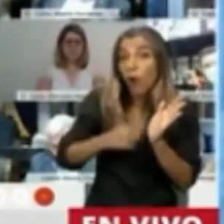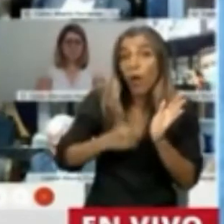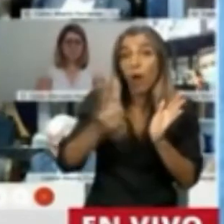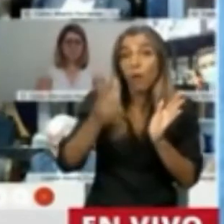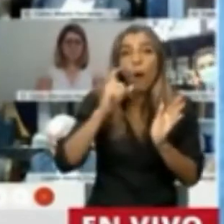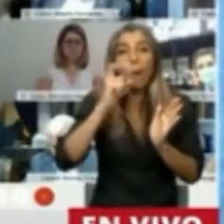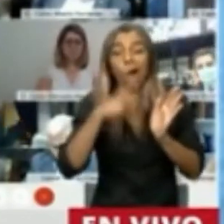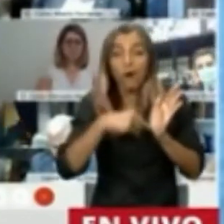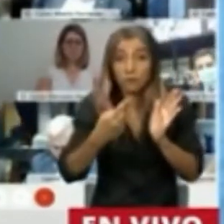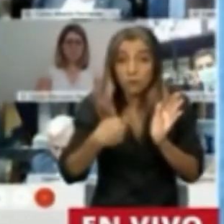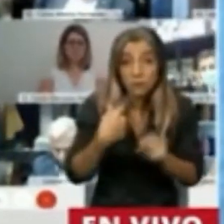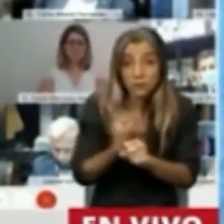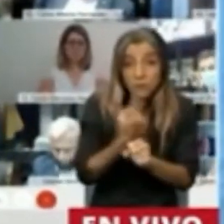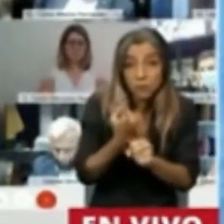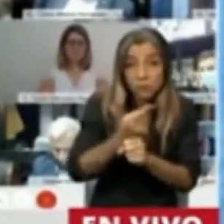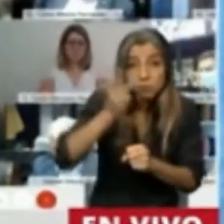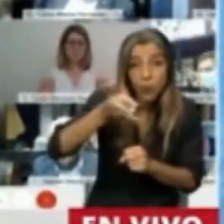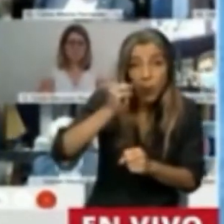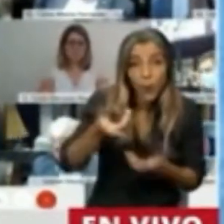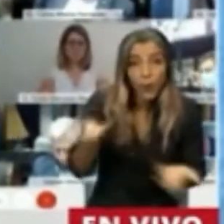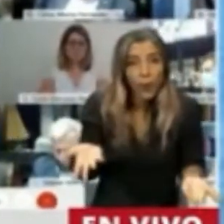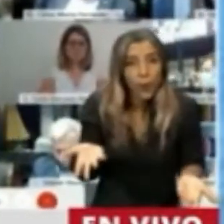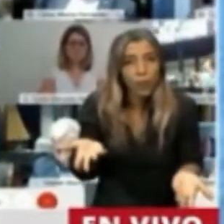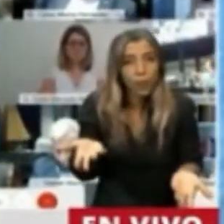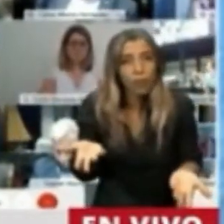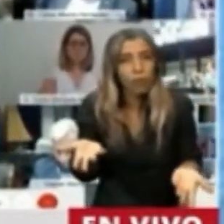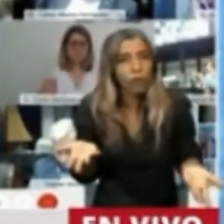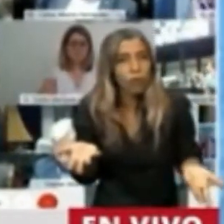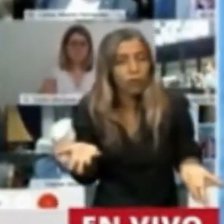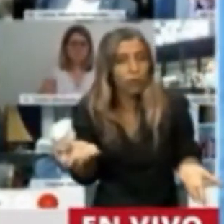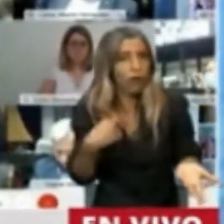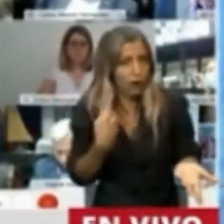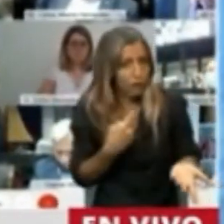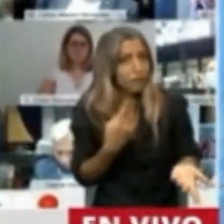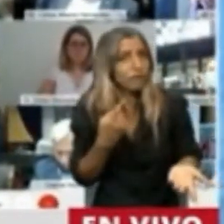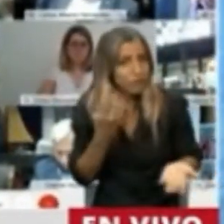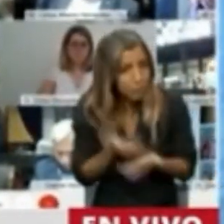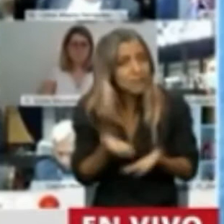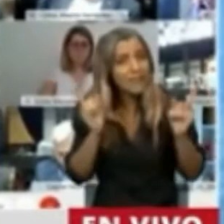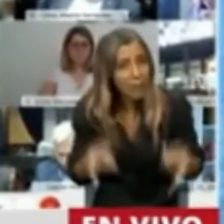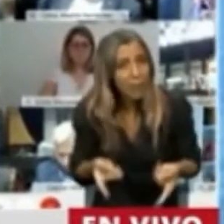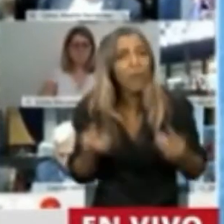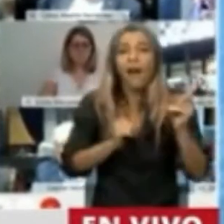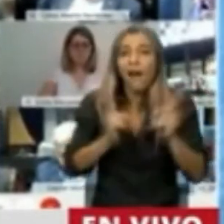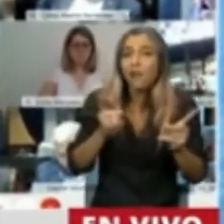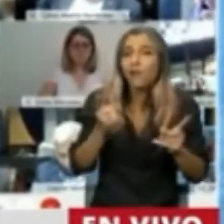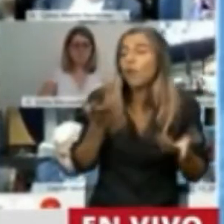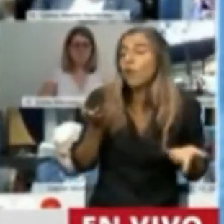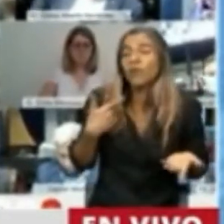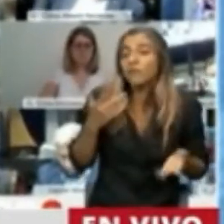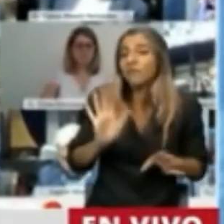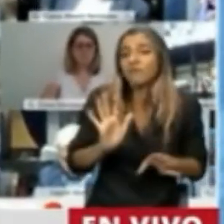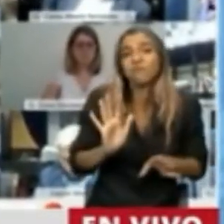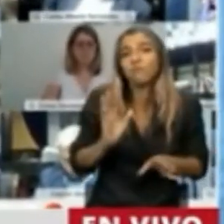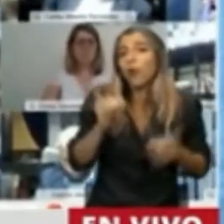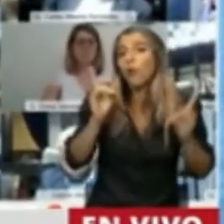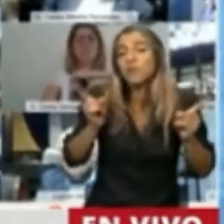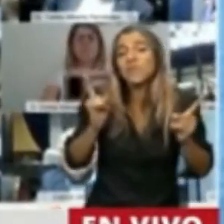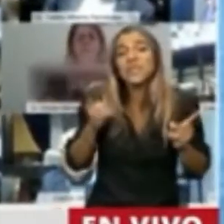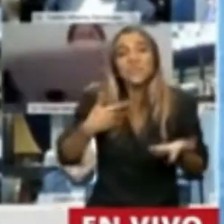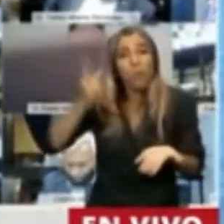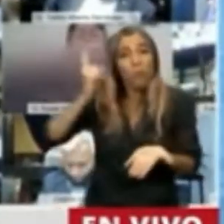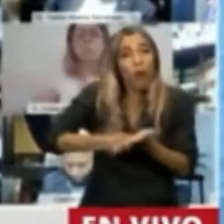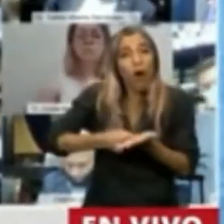gobierno nacional. Porque si algo se ha tenido que ceder, ha sido aquello que tocan los derechos, que tocan los decretos